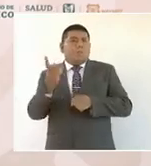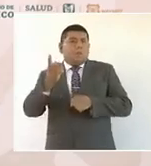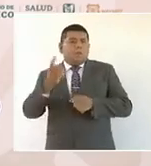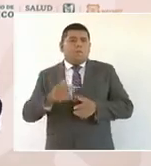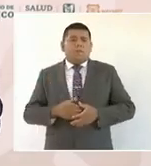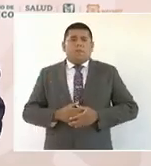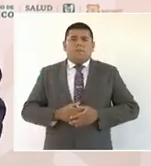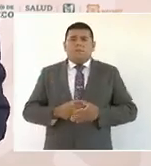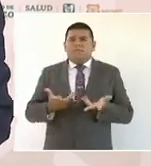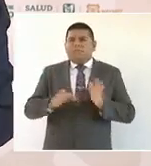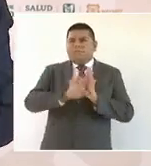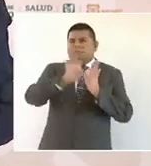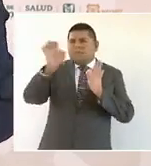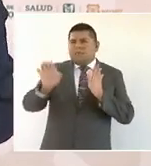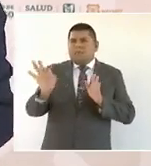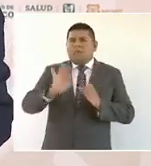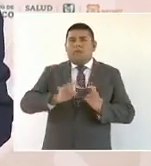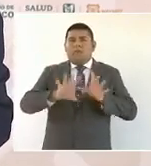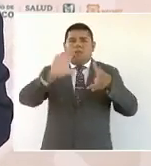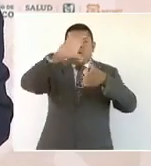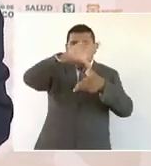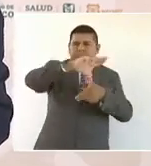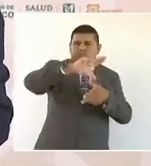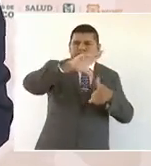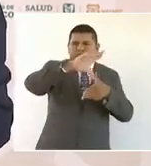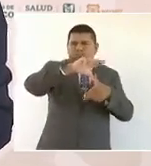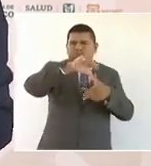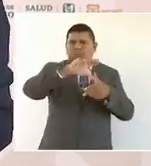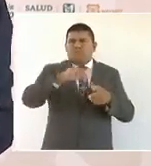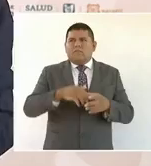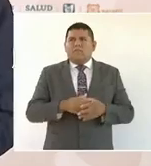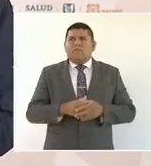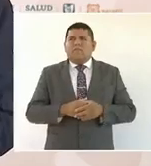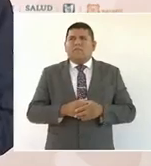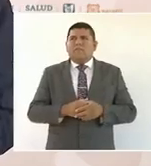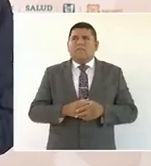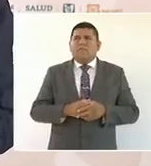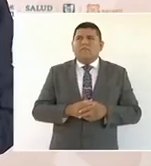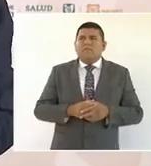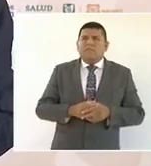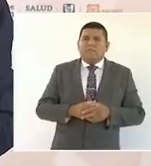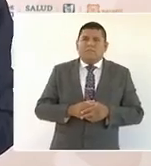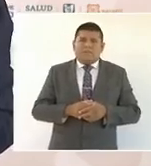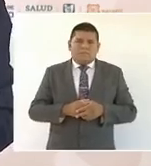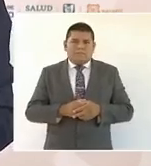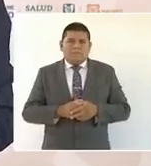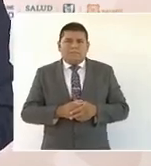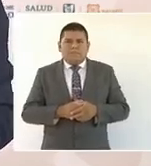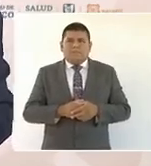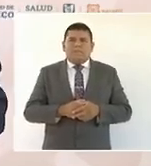porque si hay un huracán, si toco madera, bueno, esto es plástico,